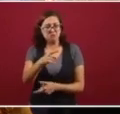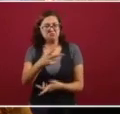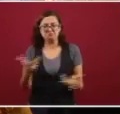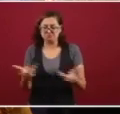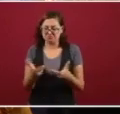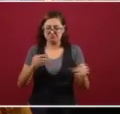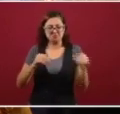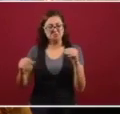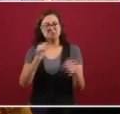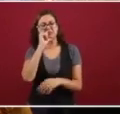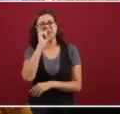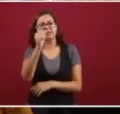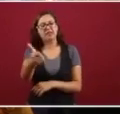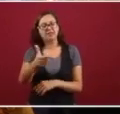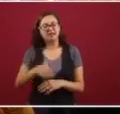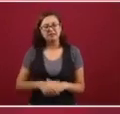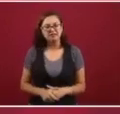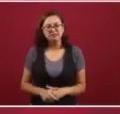mire,